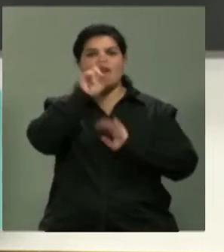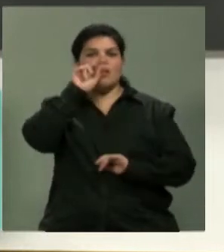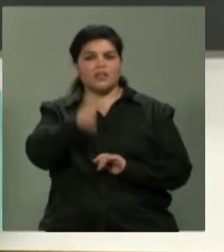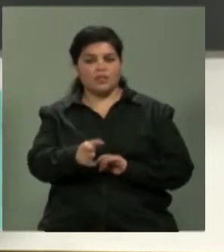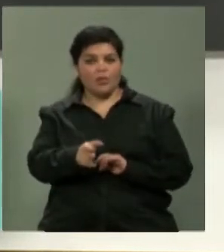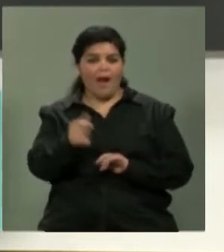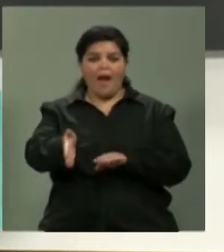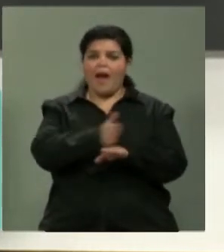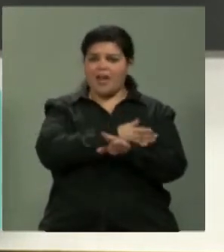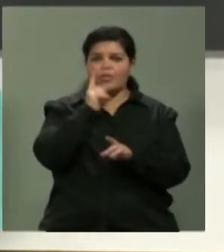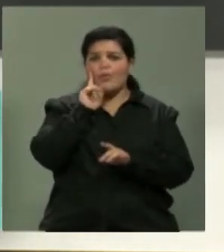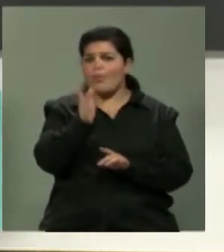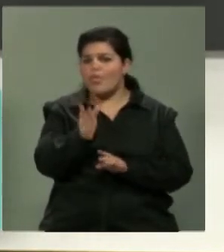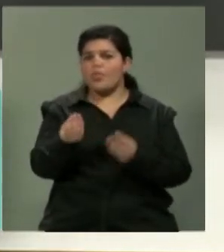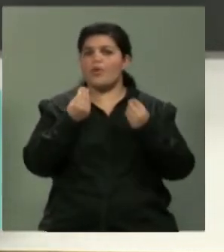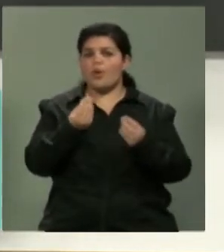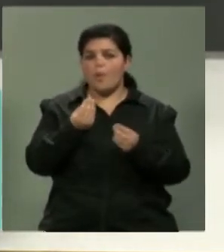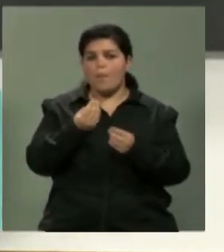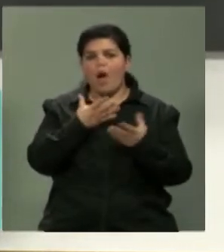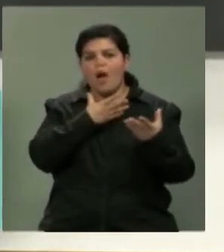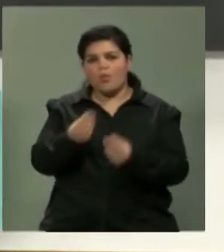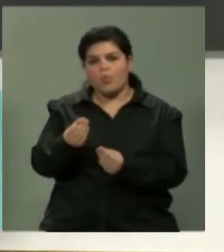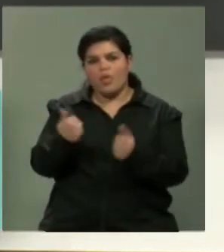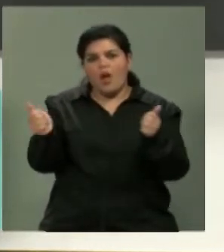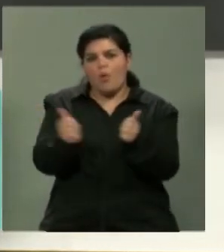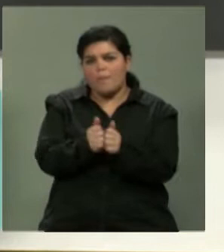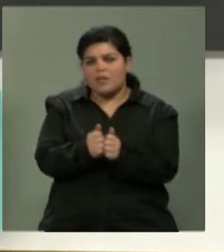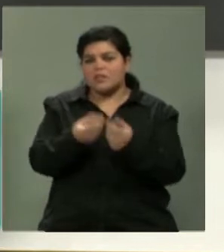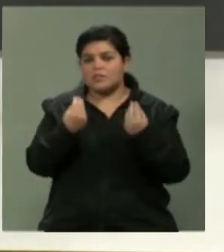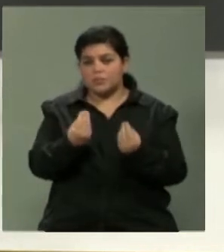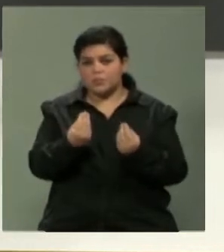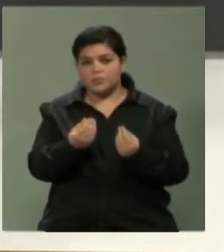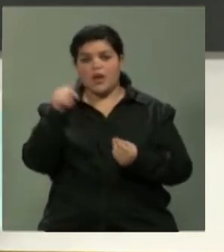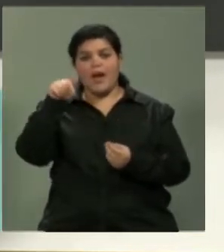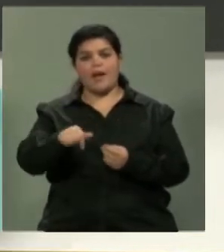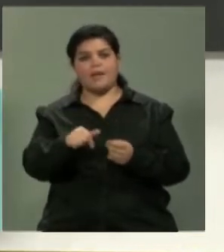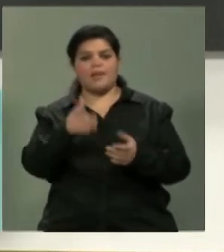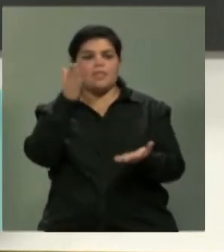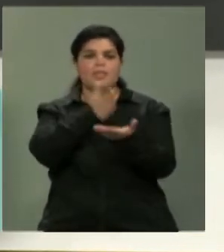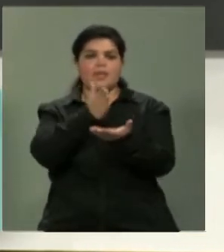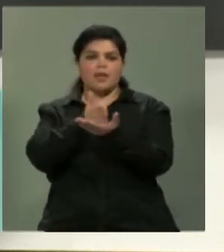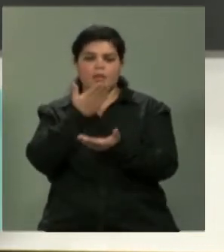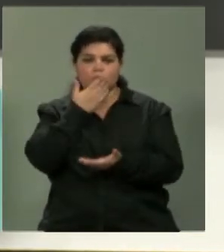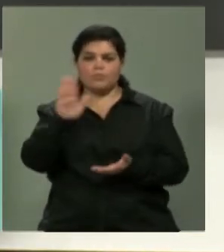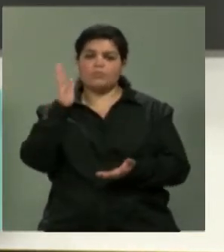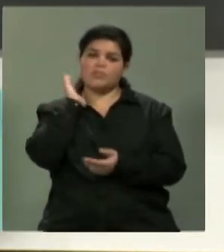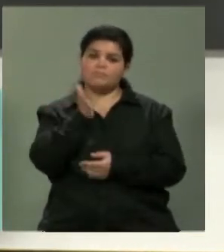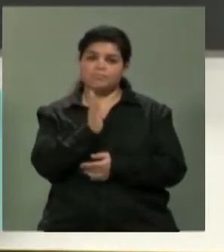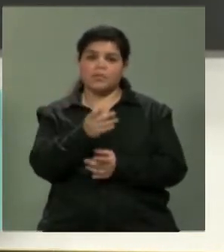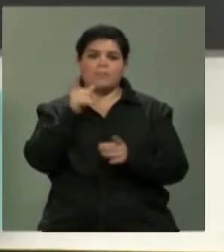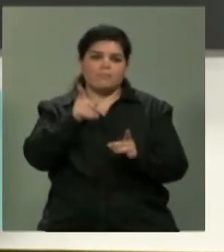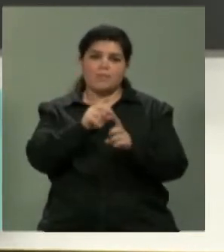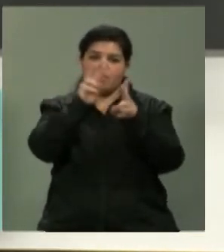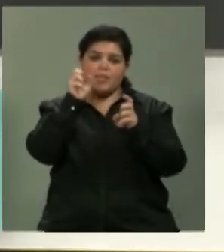antes medidas de prevención, medidas de contención, sobre todo de no vulneración de los derechos de los niños. Estaría bueno también empezar